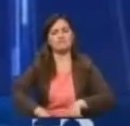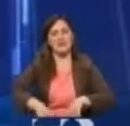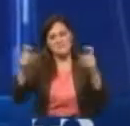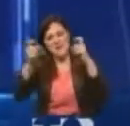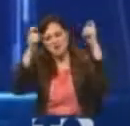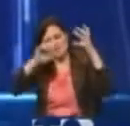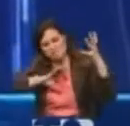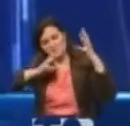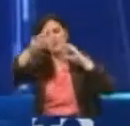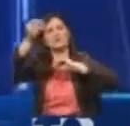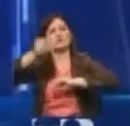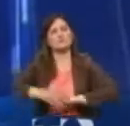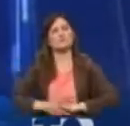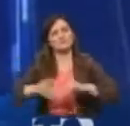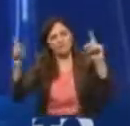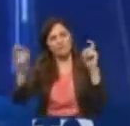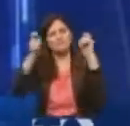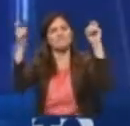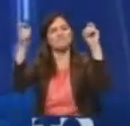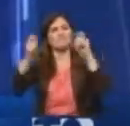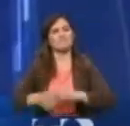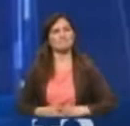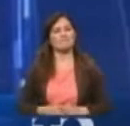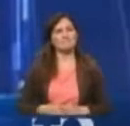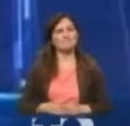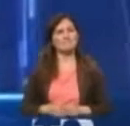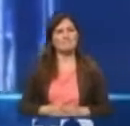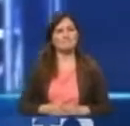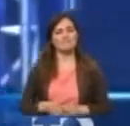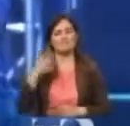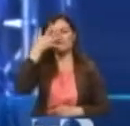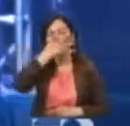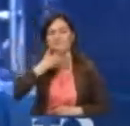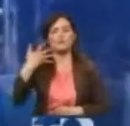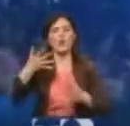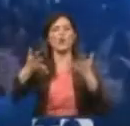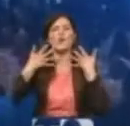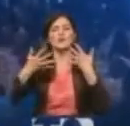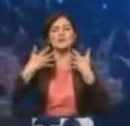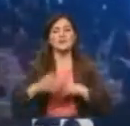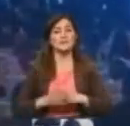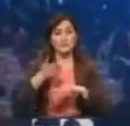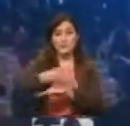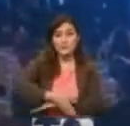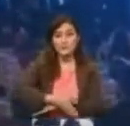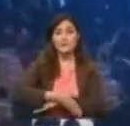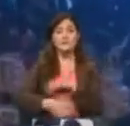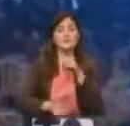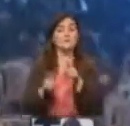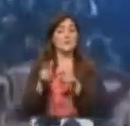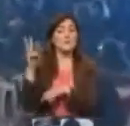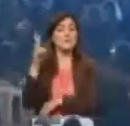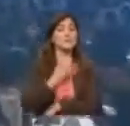la revolución y viva, viva la preciosa Guayaquil! Acto seguido vinieron las palabras